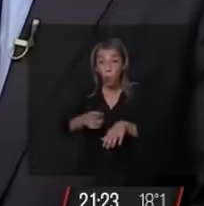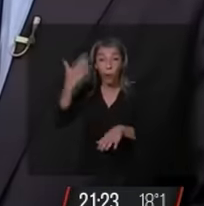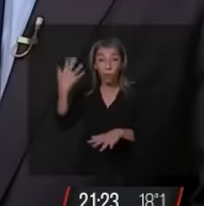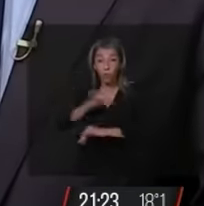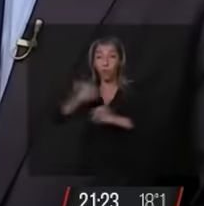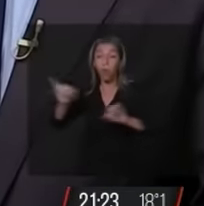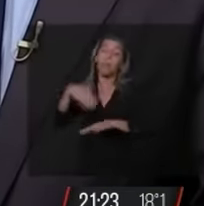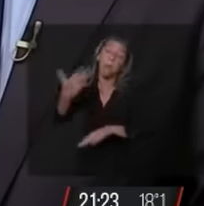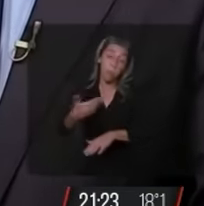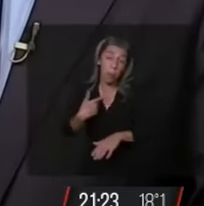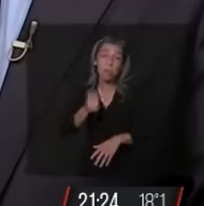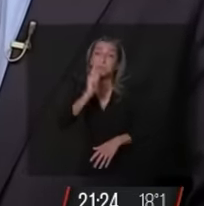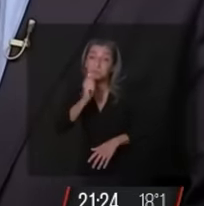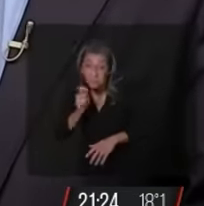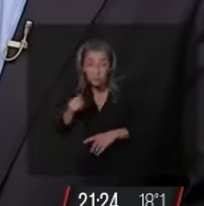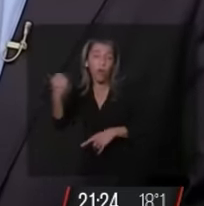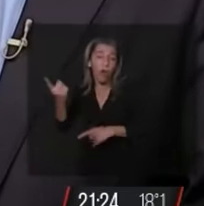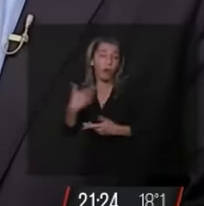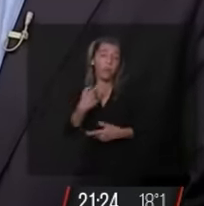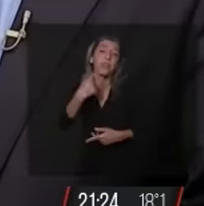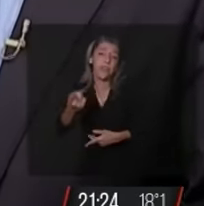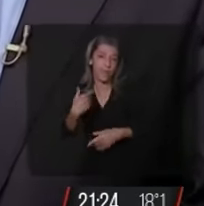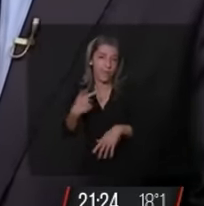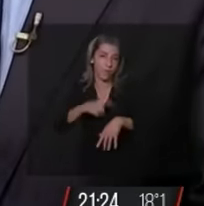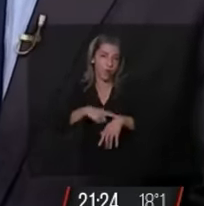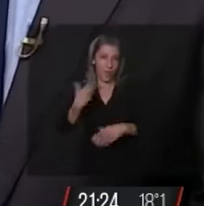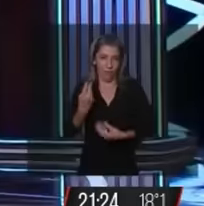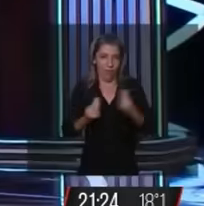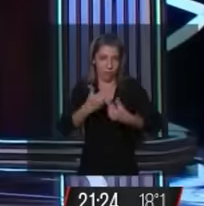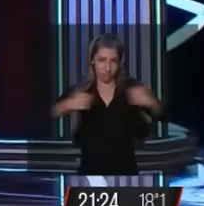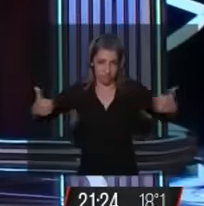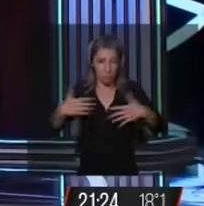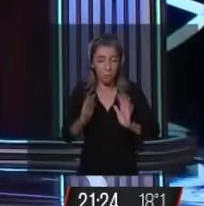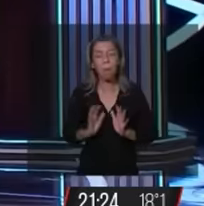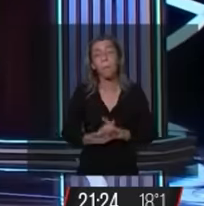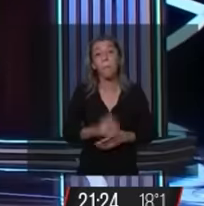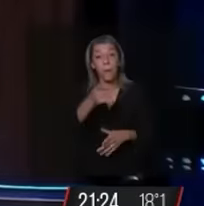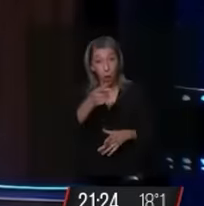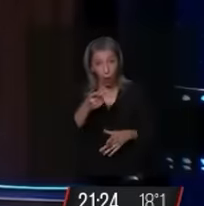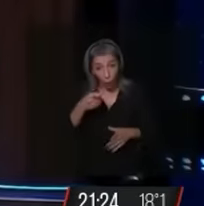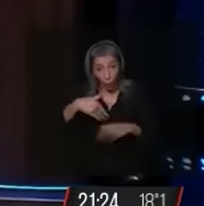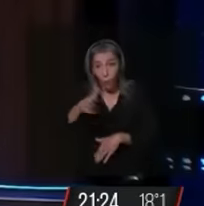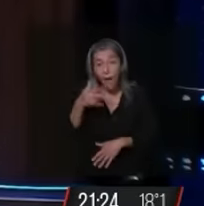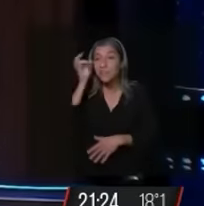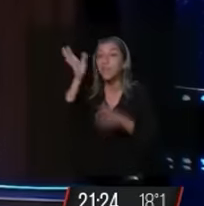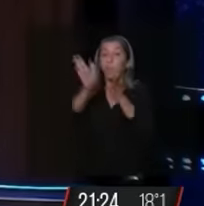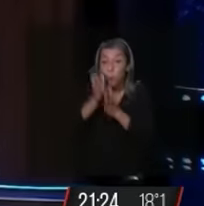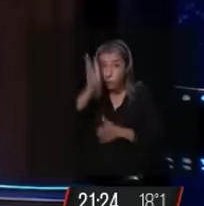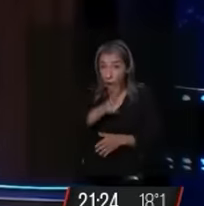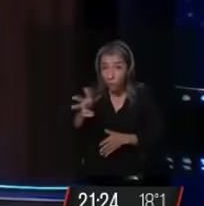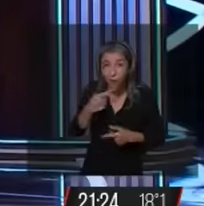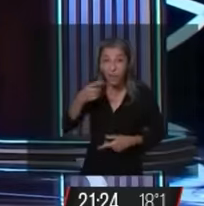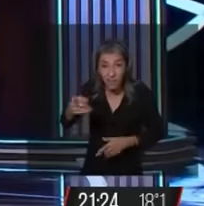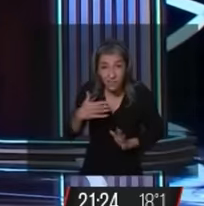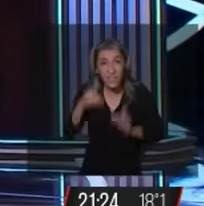dijiste en la entrevista con Tucker cuando ya eras candidato. ¿Le vas a pedir disculpas al Papa y lo vas a invitar a la Argentina por haberlo tratado como el